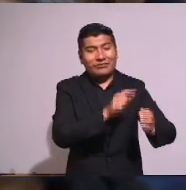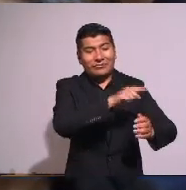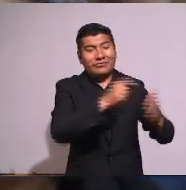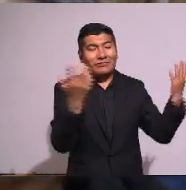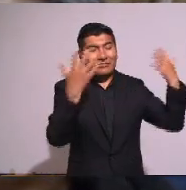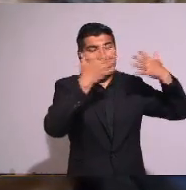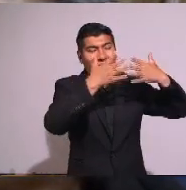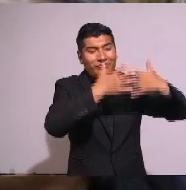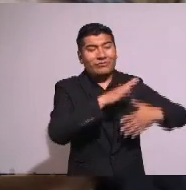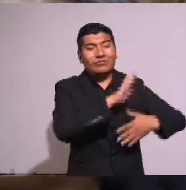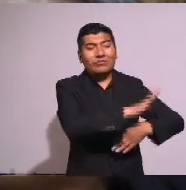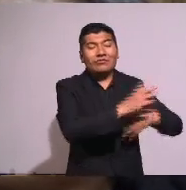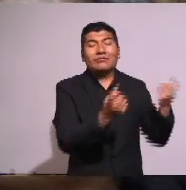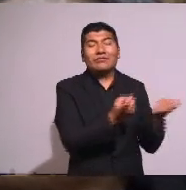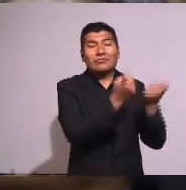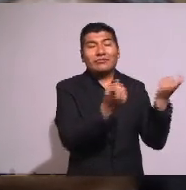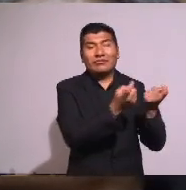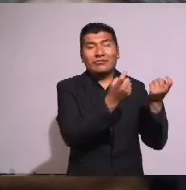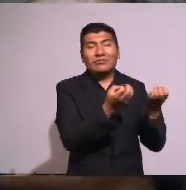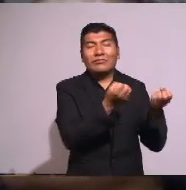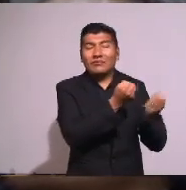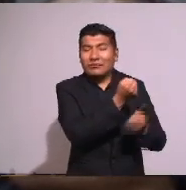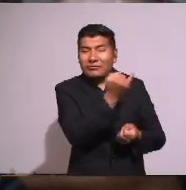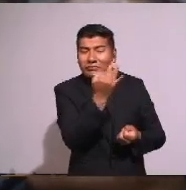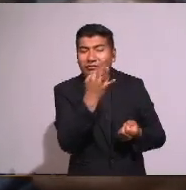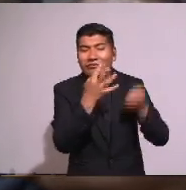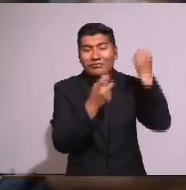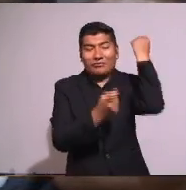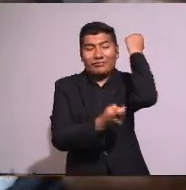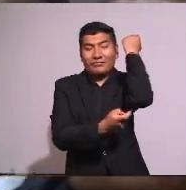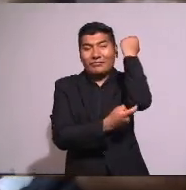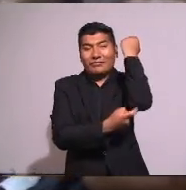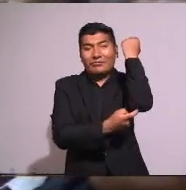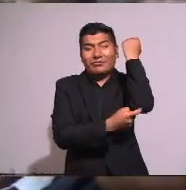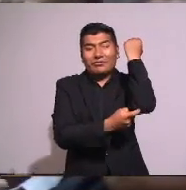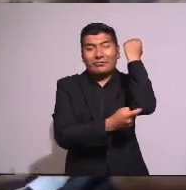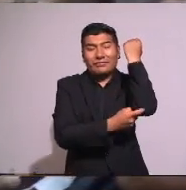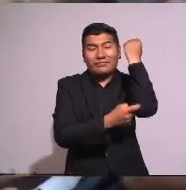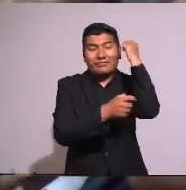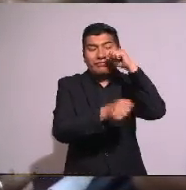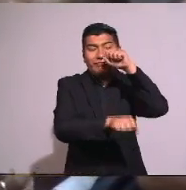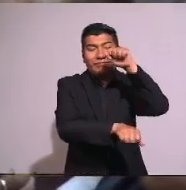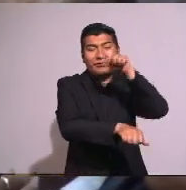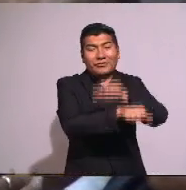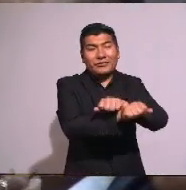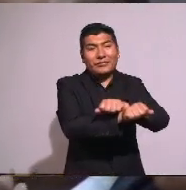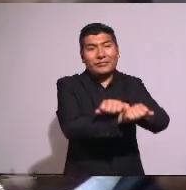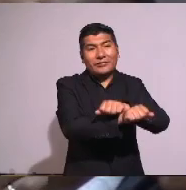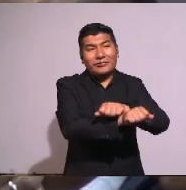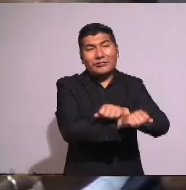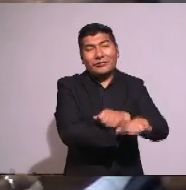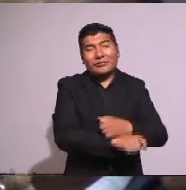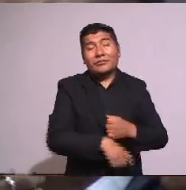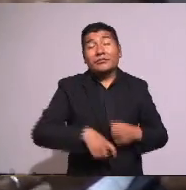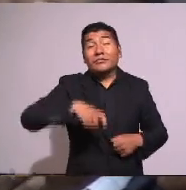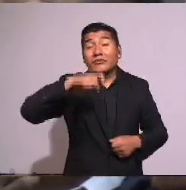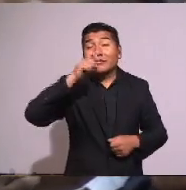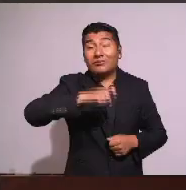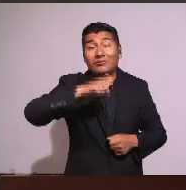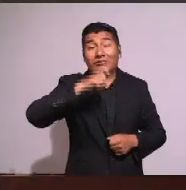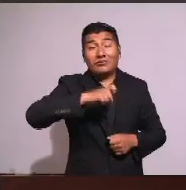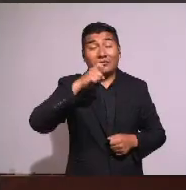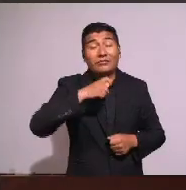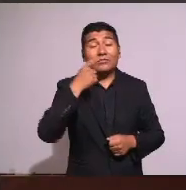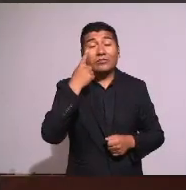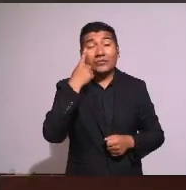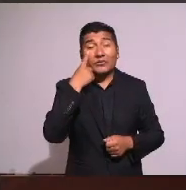pecado, sujetos a múltiples tentaciones que nos esclavizan. Es necesario